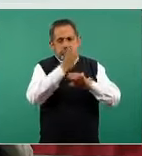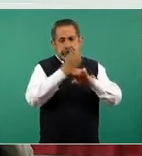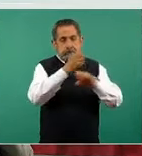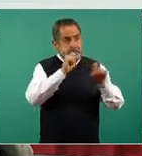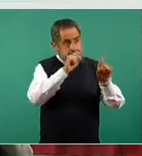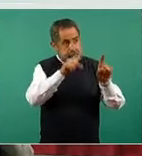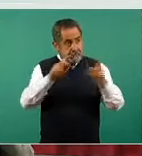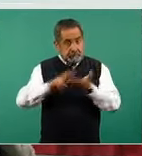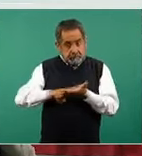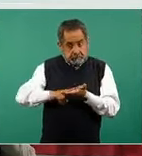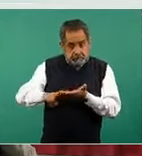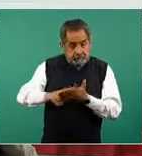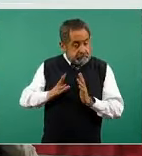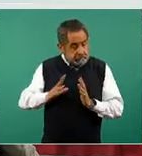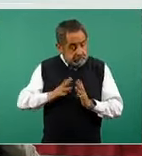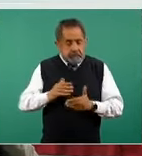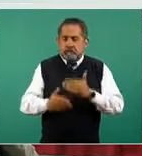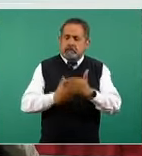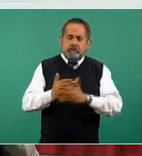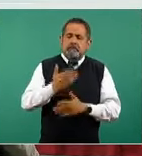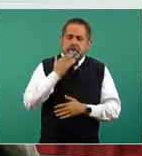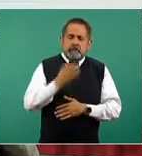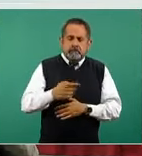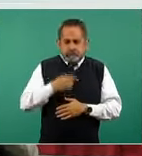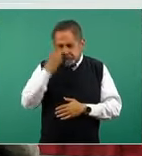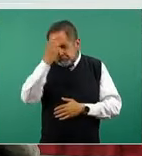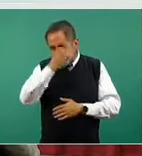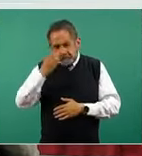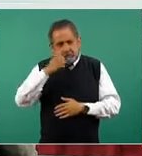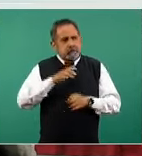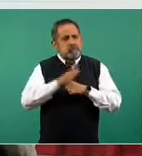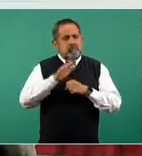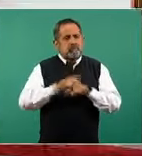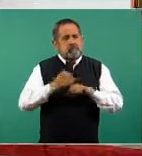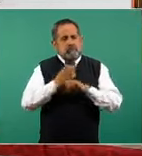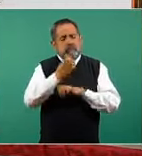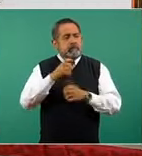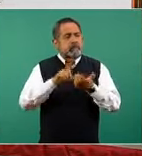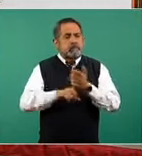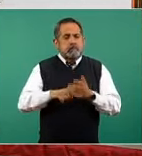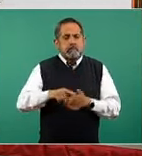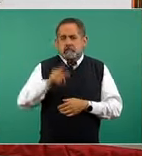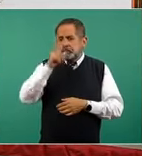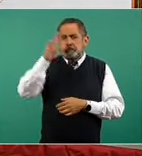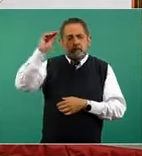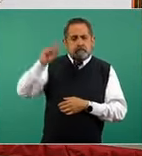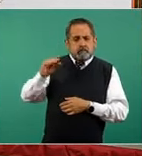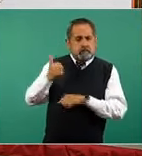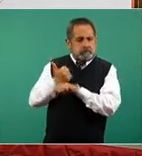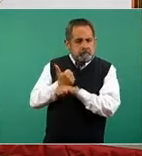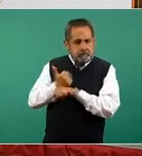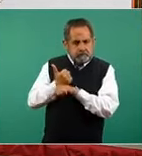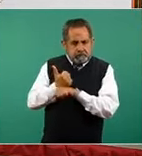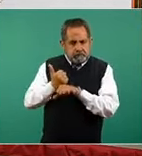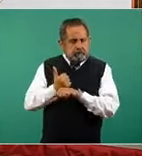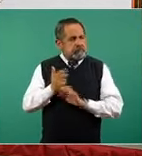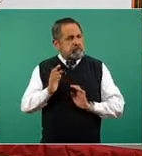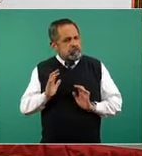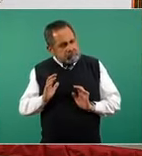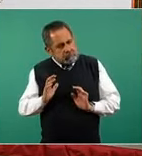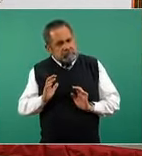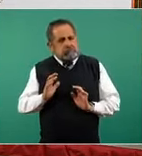verde y lógicamente revisando con entidades que tienen semáforo amarillo, pero que se encuentran en niveles,